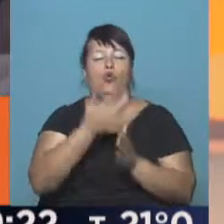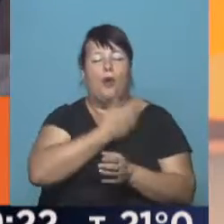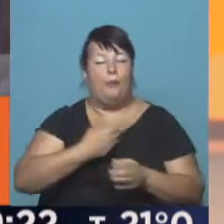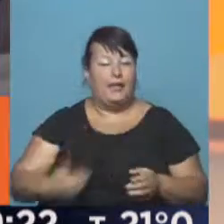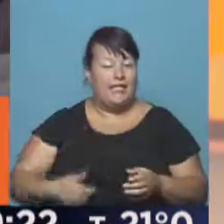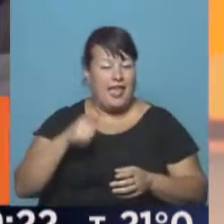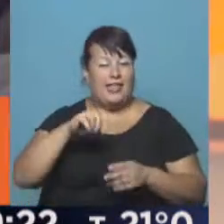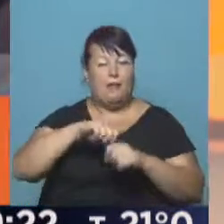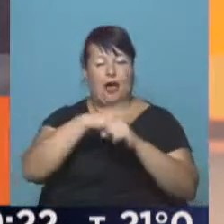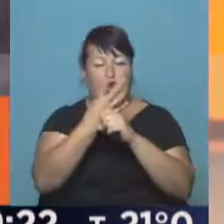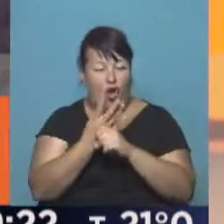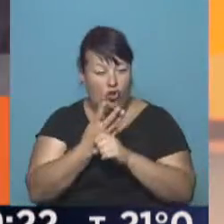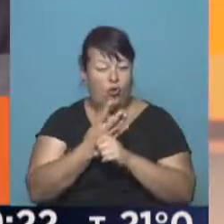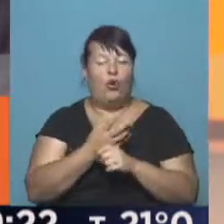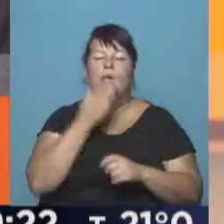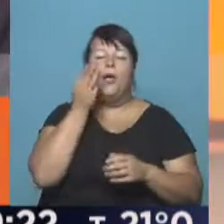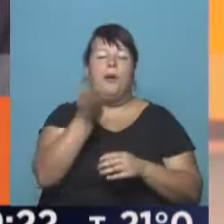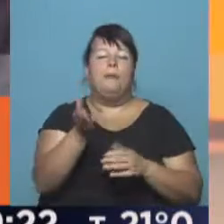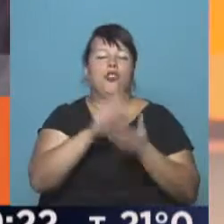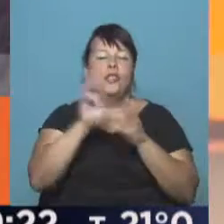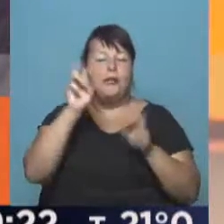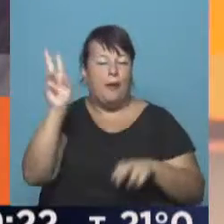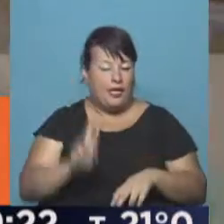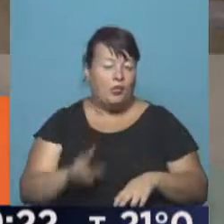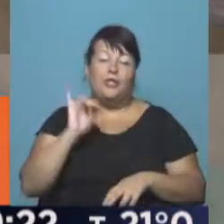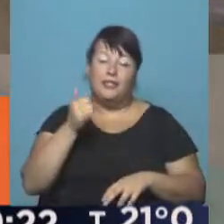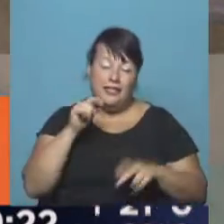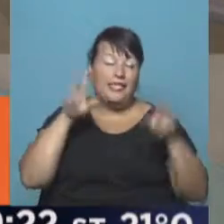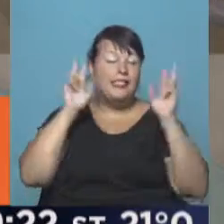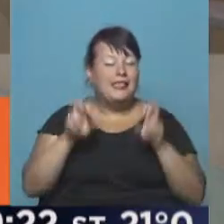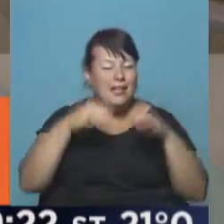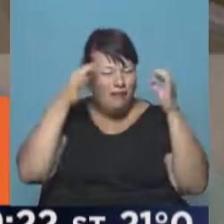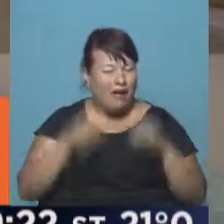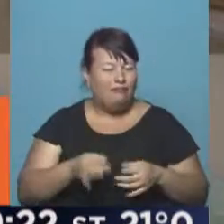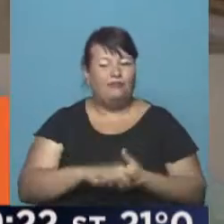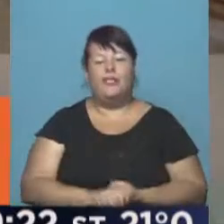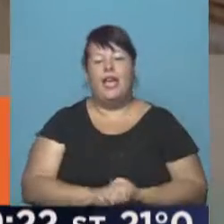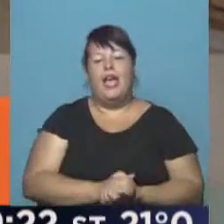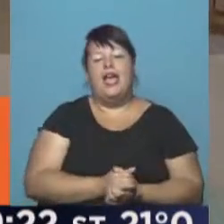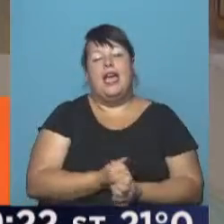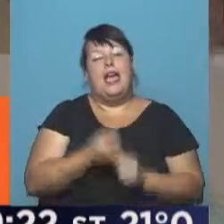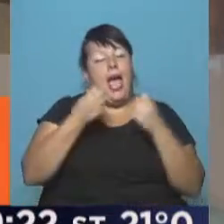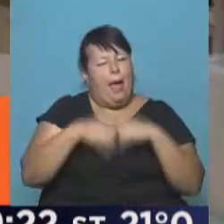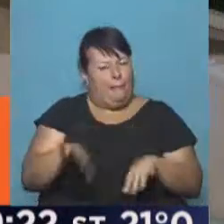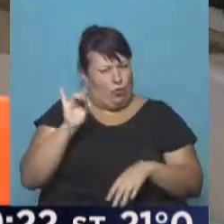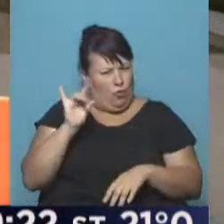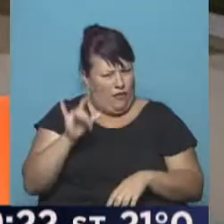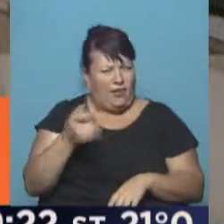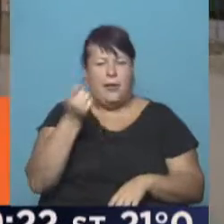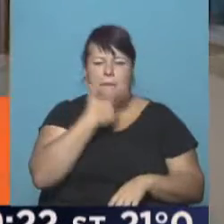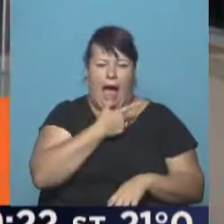presidentes del Mercosur ha hecho un planteo sobre el tema de Venezuela. Sí, es un tema que en realidad arrancó muy duro